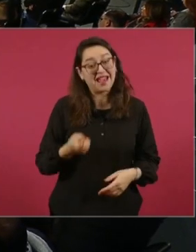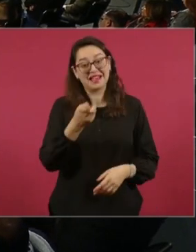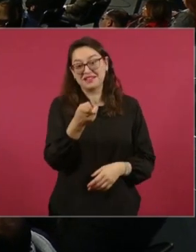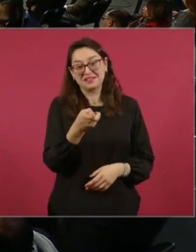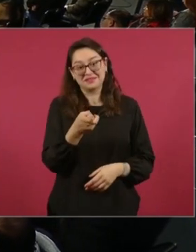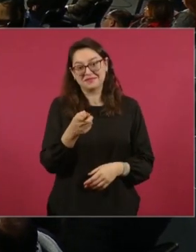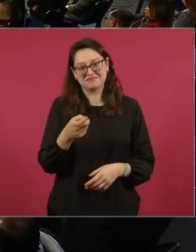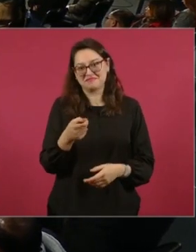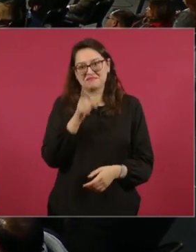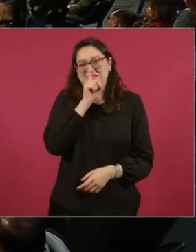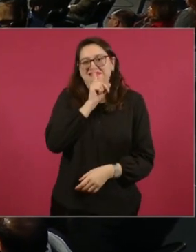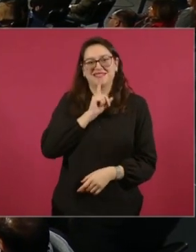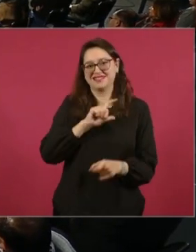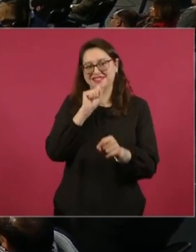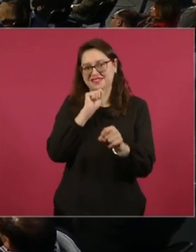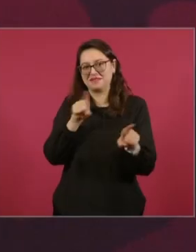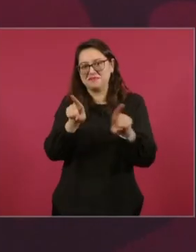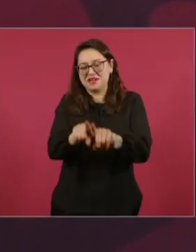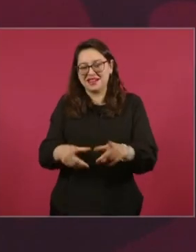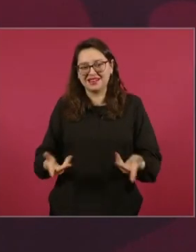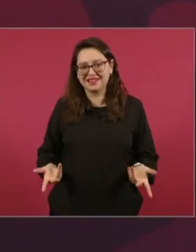como una